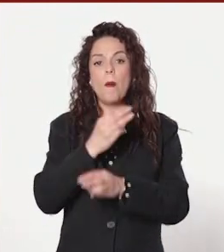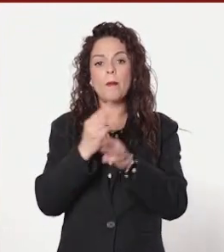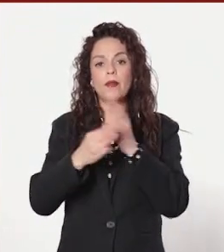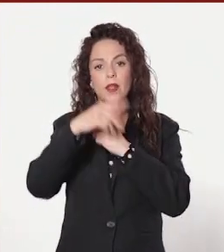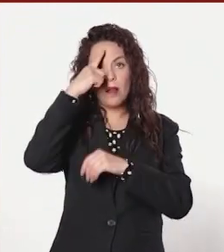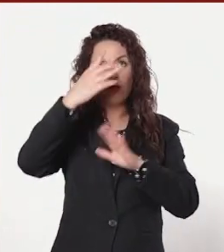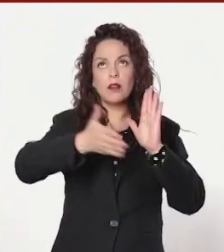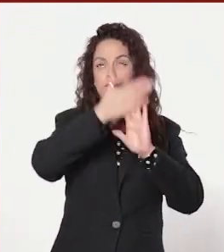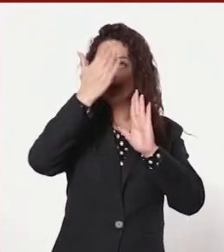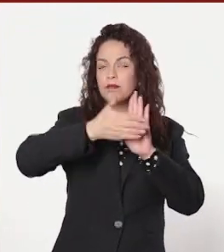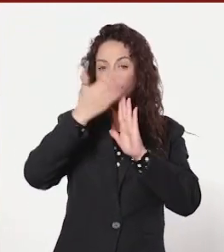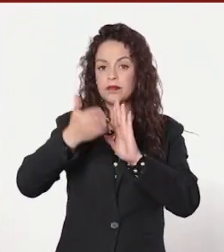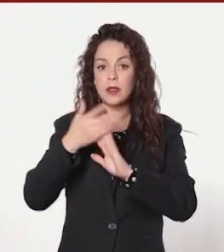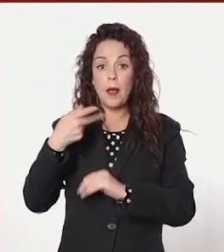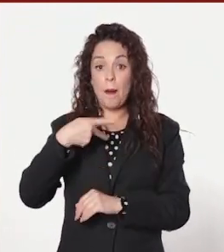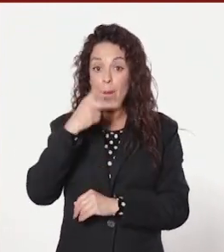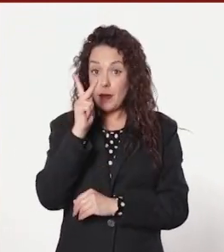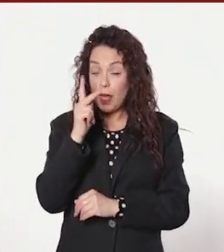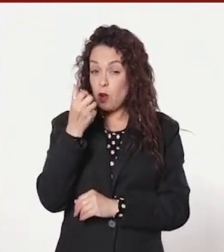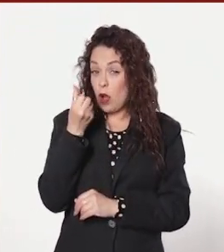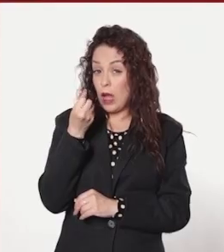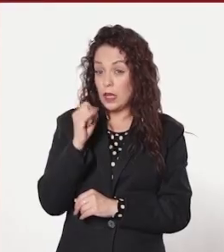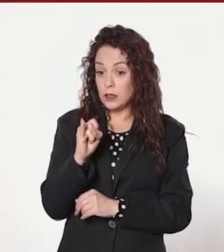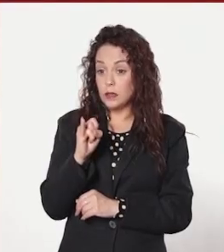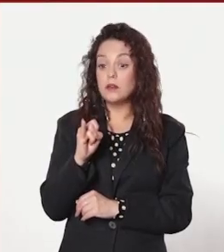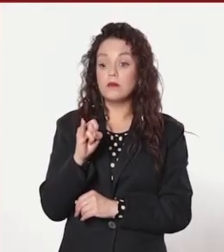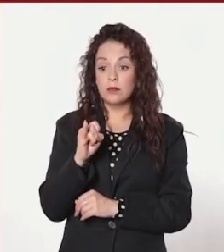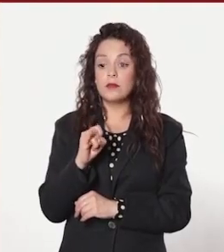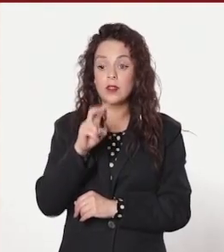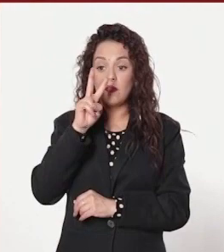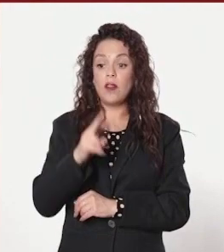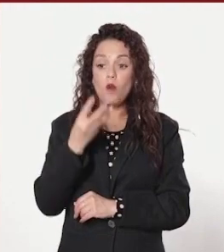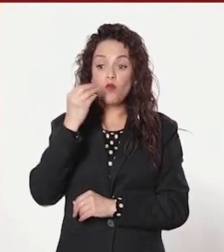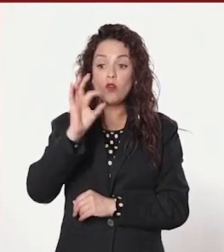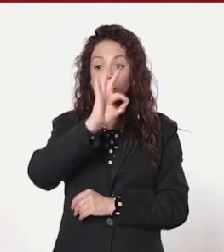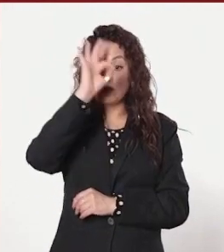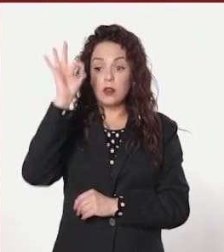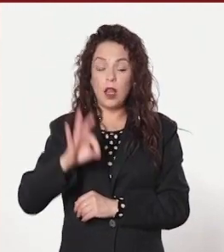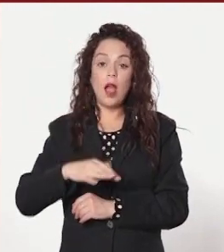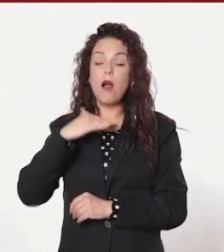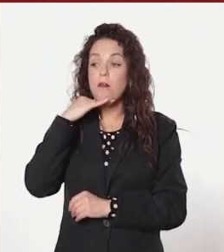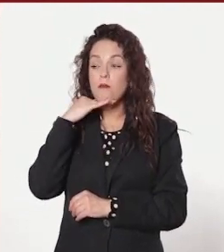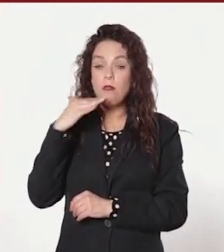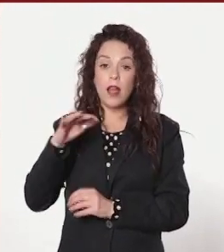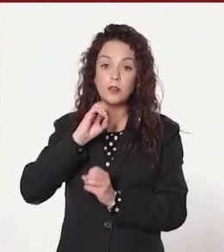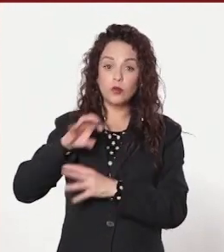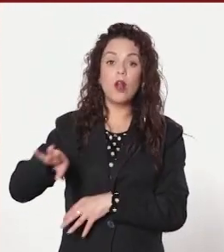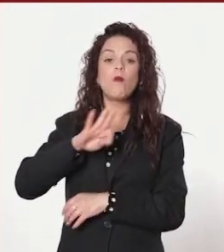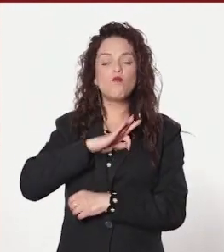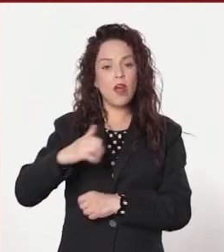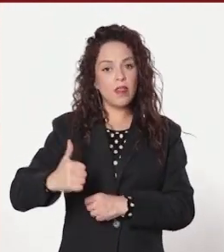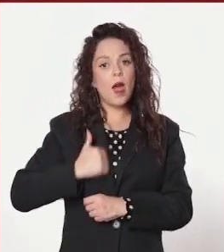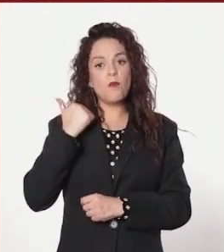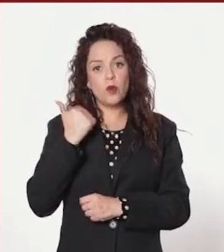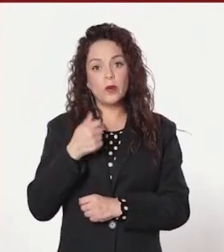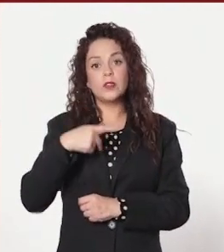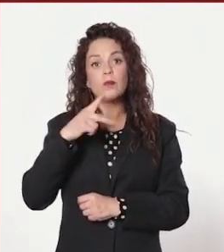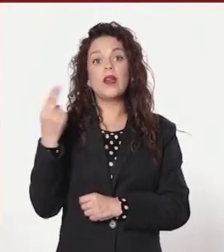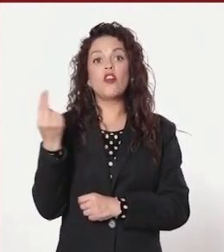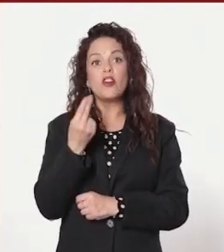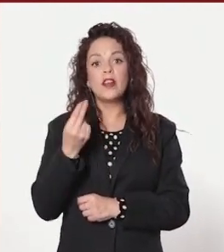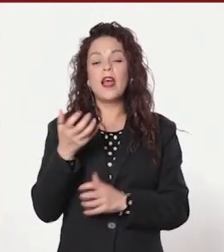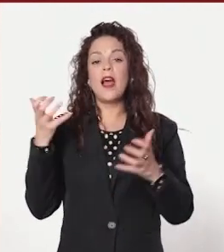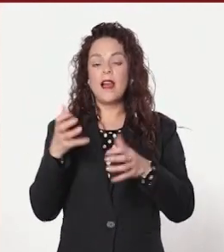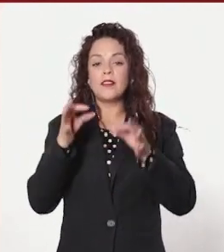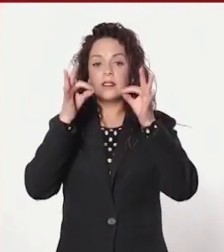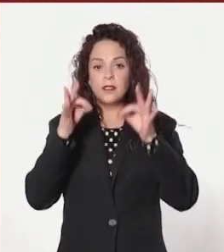construcción, pero a final de cuentas, pues sí, un alto porcentaje de la basura se puede aprovechar, solo es cuestión de poner los medios